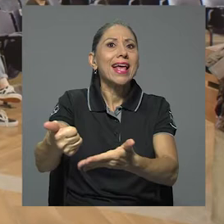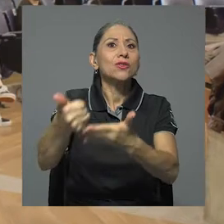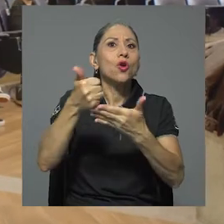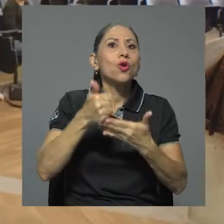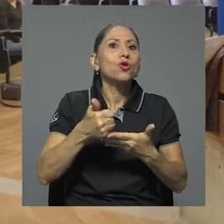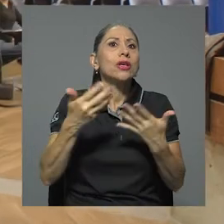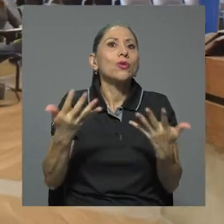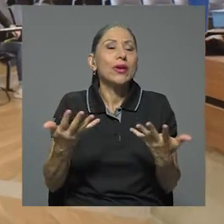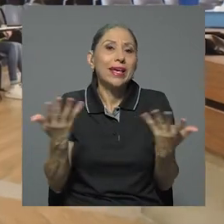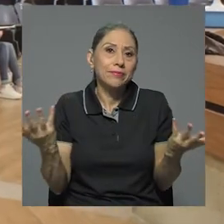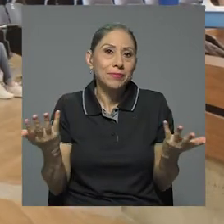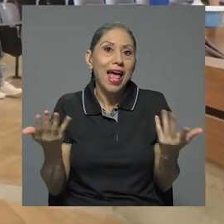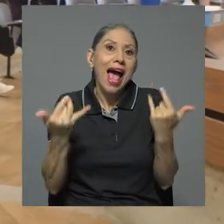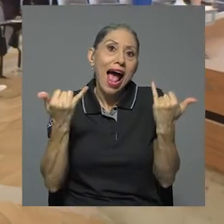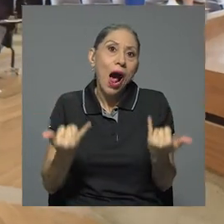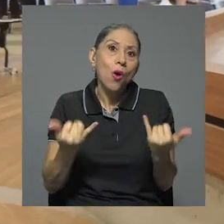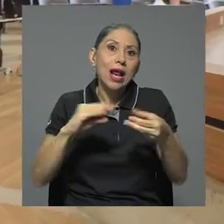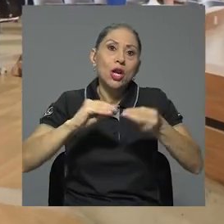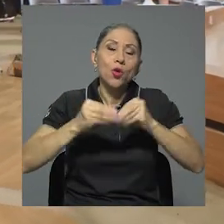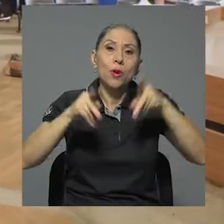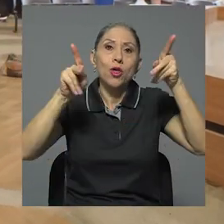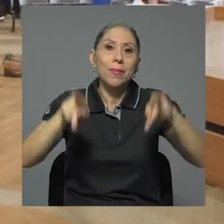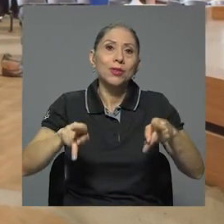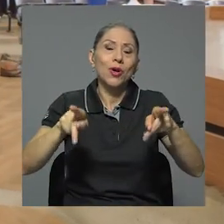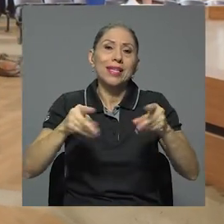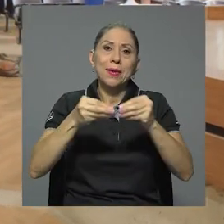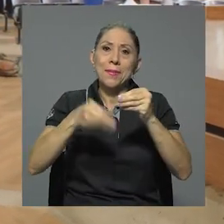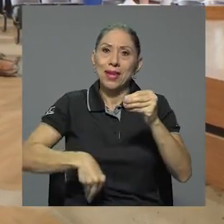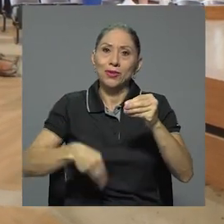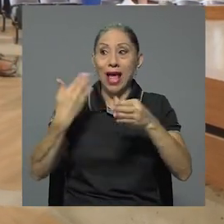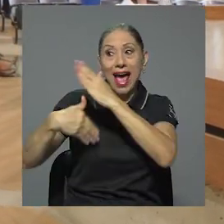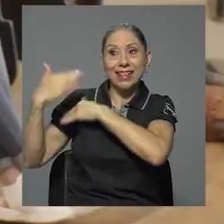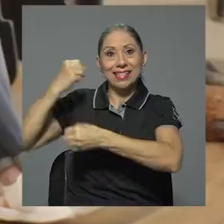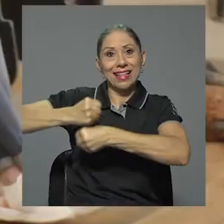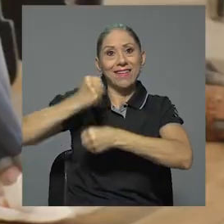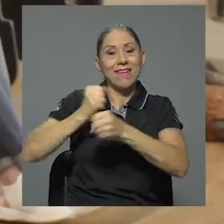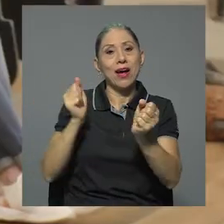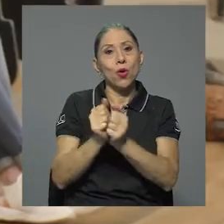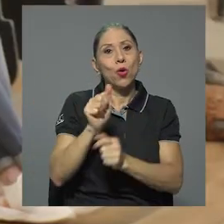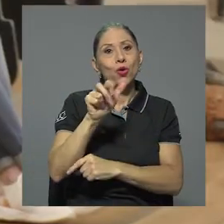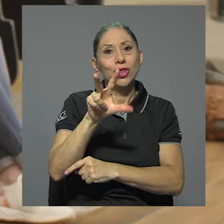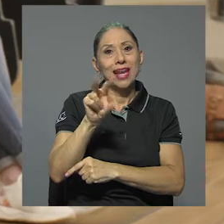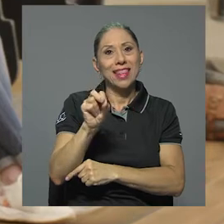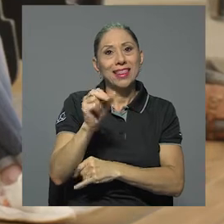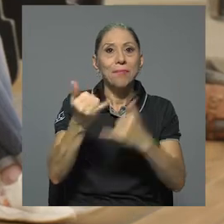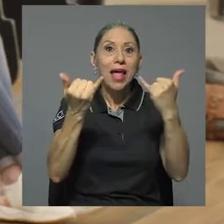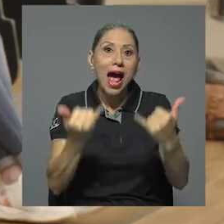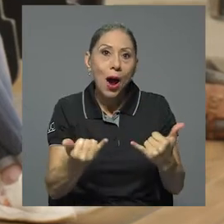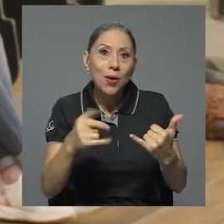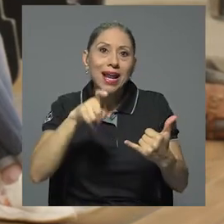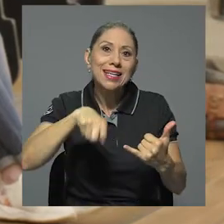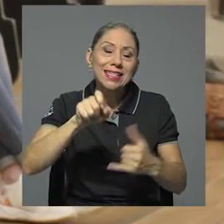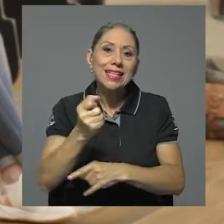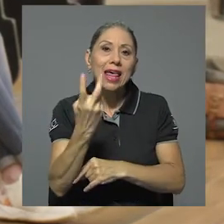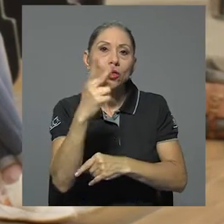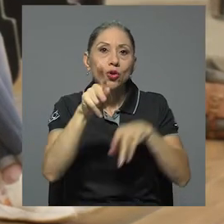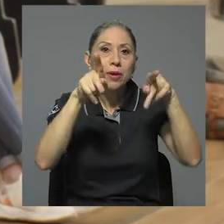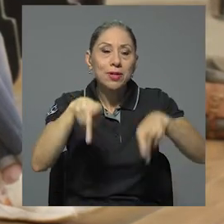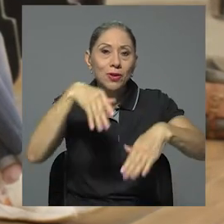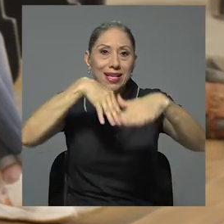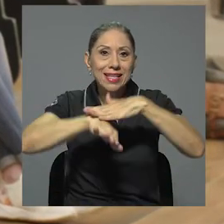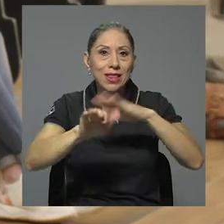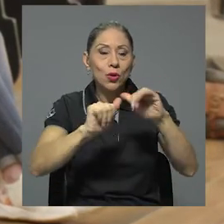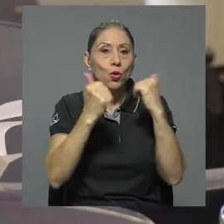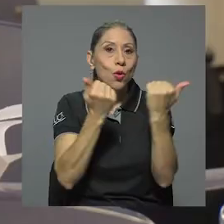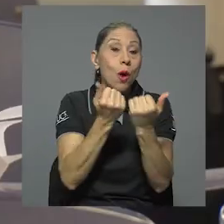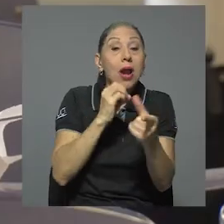aforo, claramente, que nosotros normalmente trabajábamos con 30 personas por aula y pasamos a 12 o 15 dependiendo del tamaño del